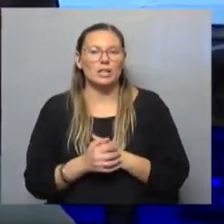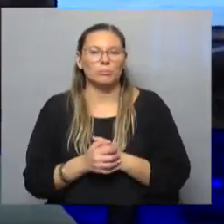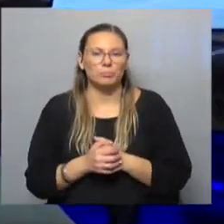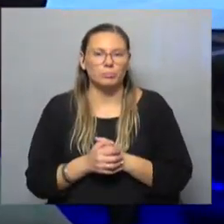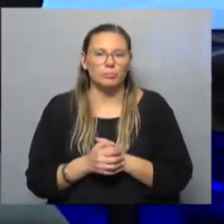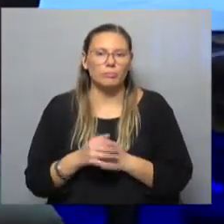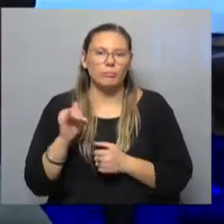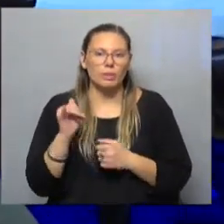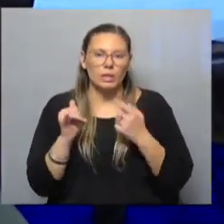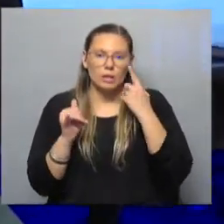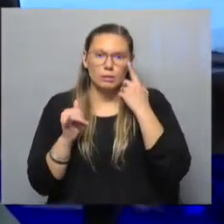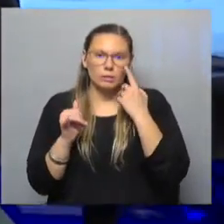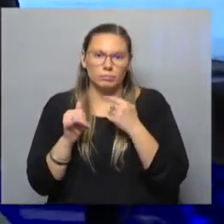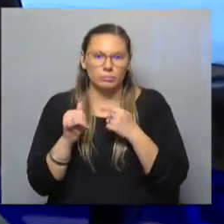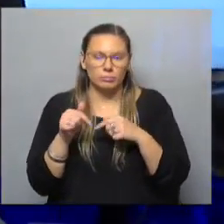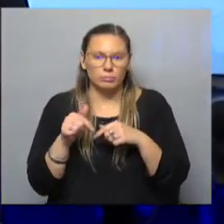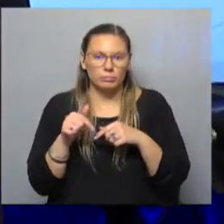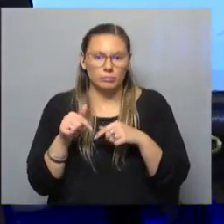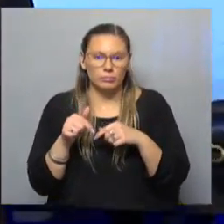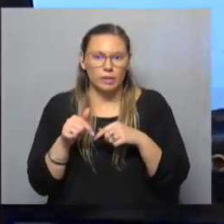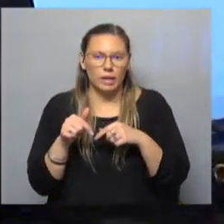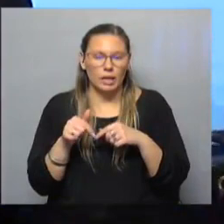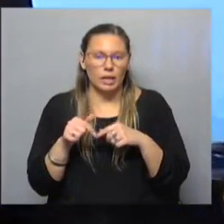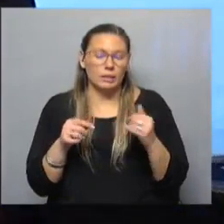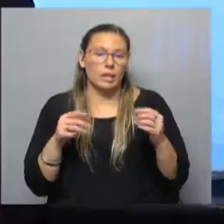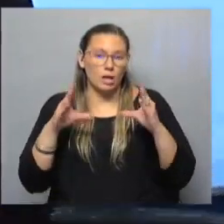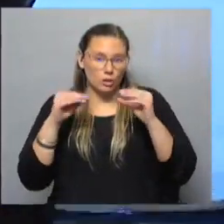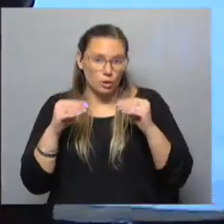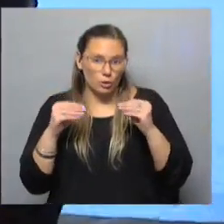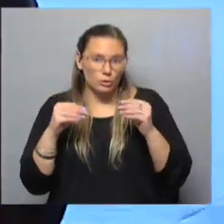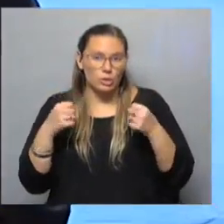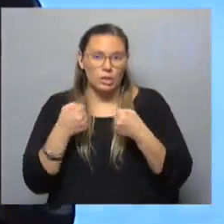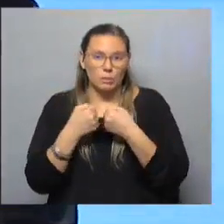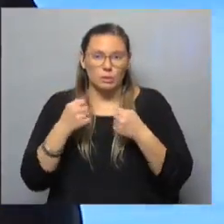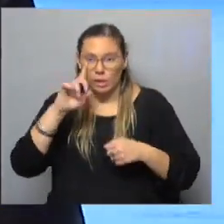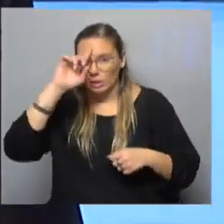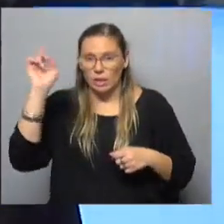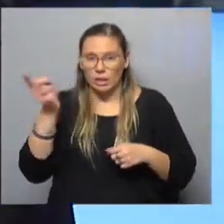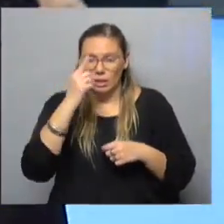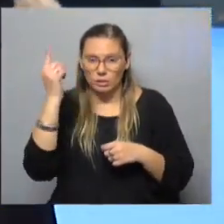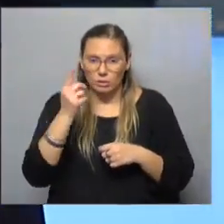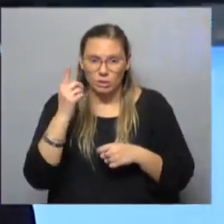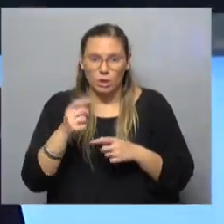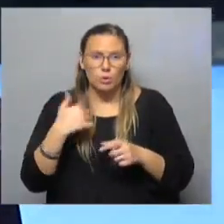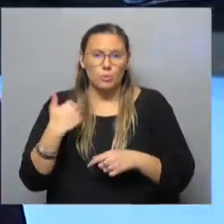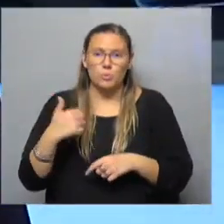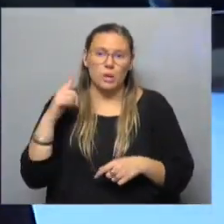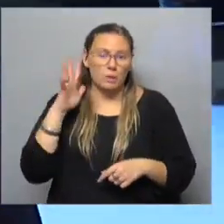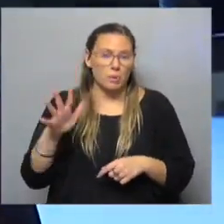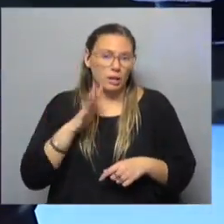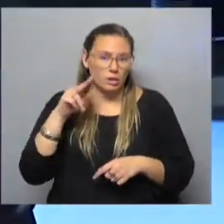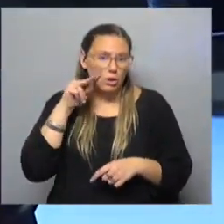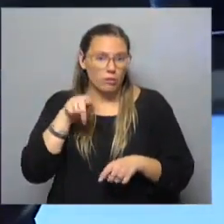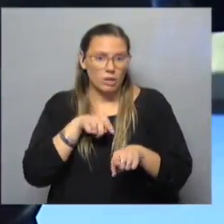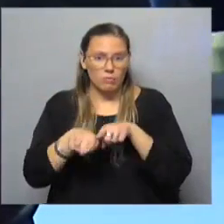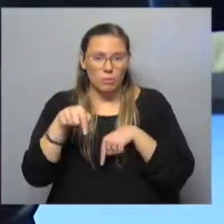Sí, la verdad, como tú dices, esta velada de boxeo es una velada de nivel internacional. Hay boxeadores que uno nunca esperó ver en vivo